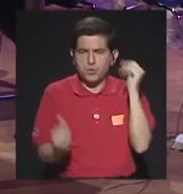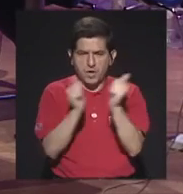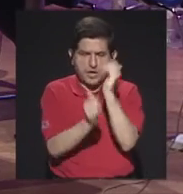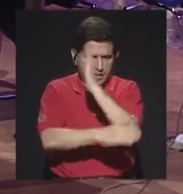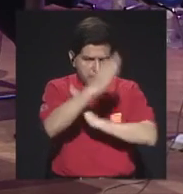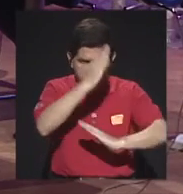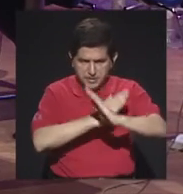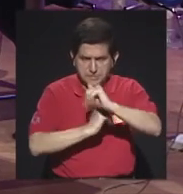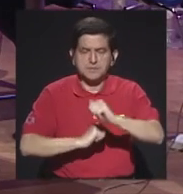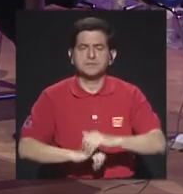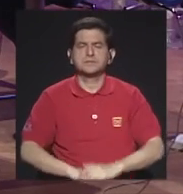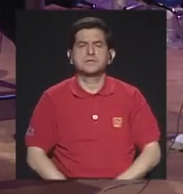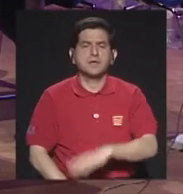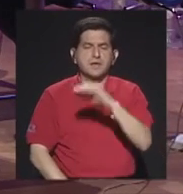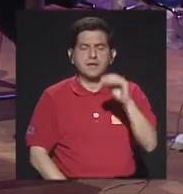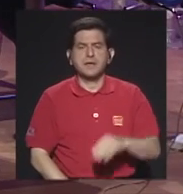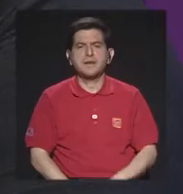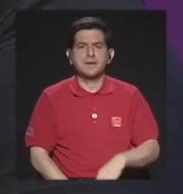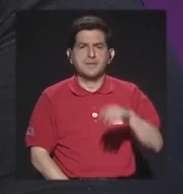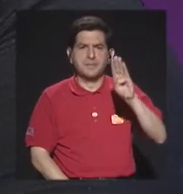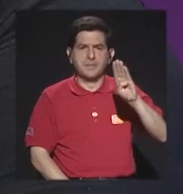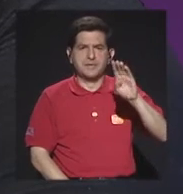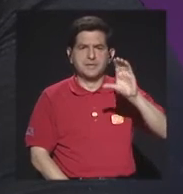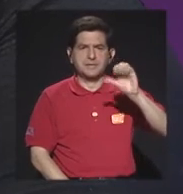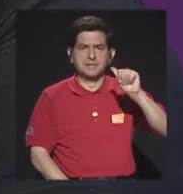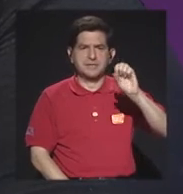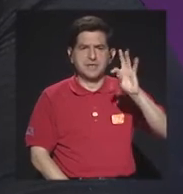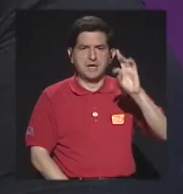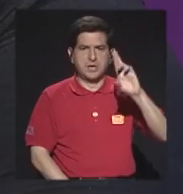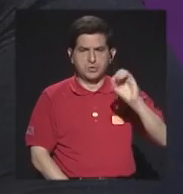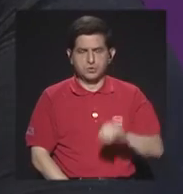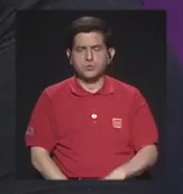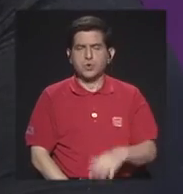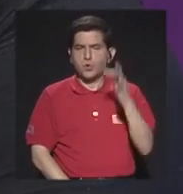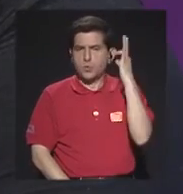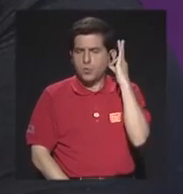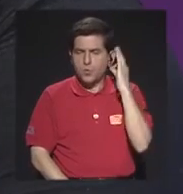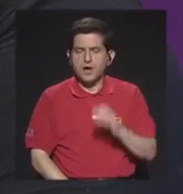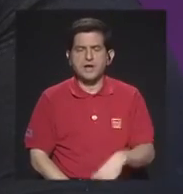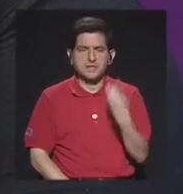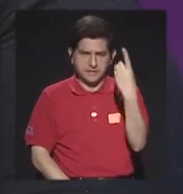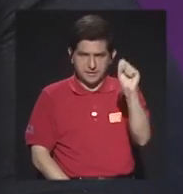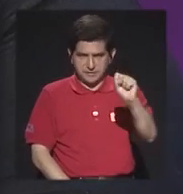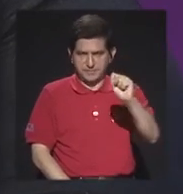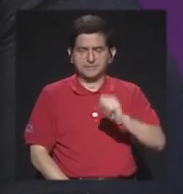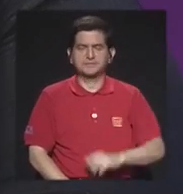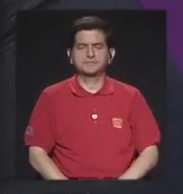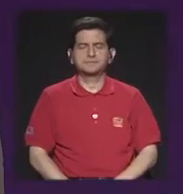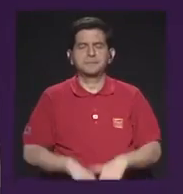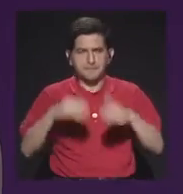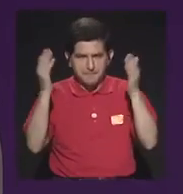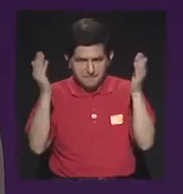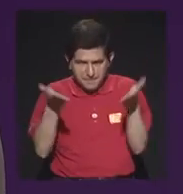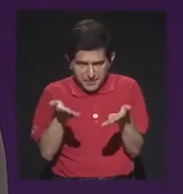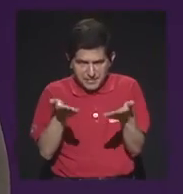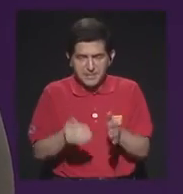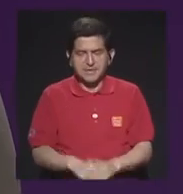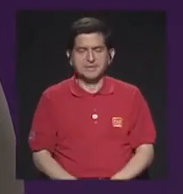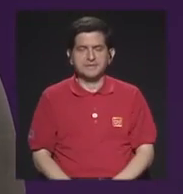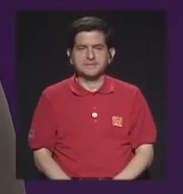Gracias. Maritza. Y Beatriz Castro, de la Agenda de Mujeres Desamparadeñas. Muchas gracias, Marta, por la invitación. Bienvenidas